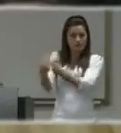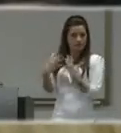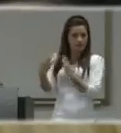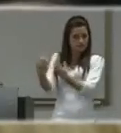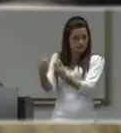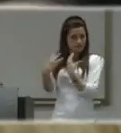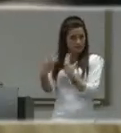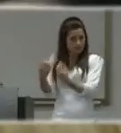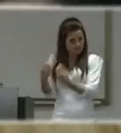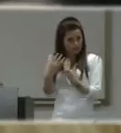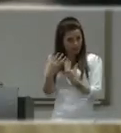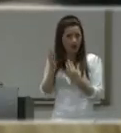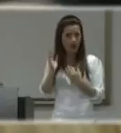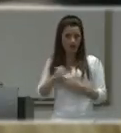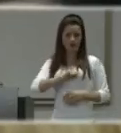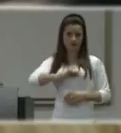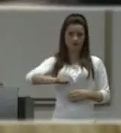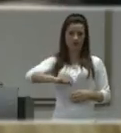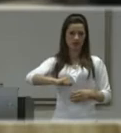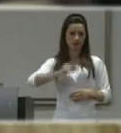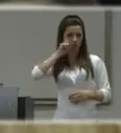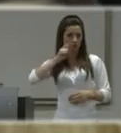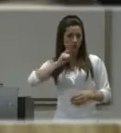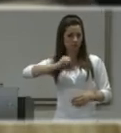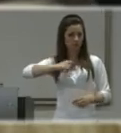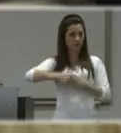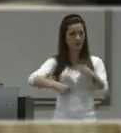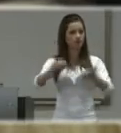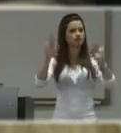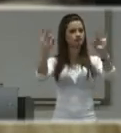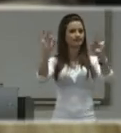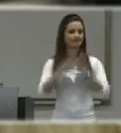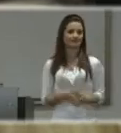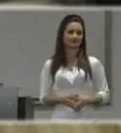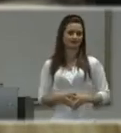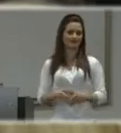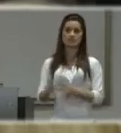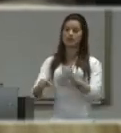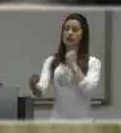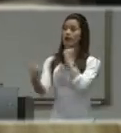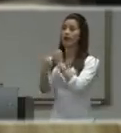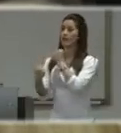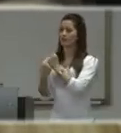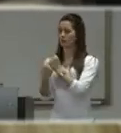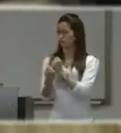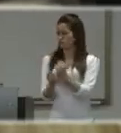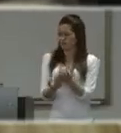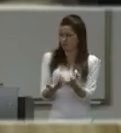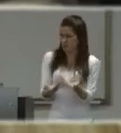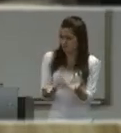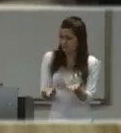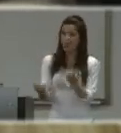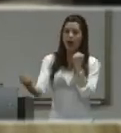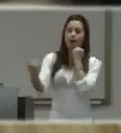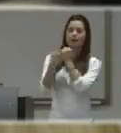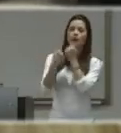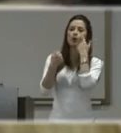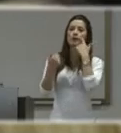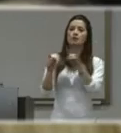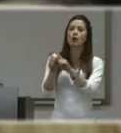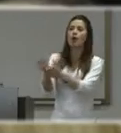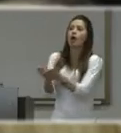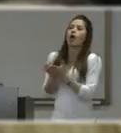efectivos nuestros derechos sexuales y nuestros derechos reproductivos. Es decir, no es un apoyo, porque a veces esto suena como a favor